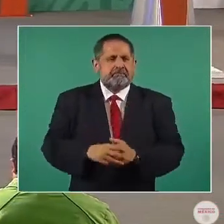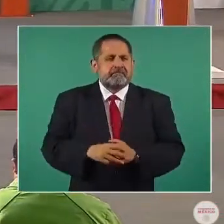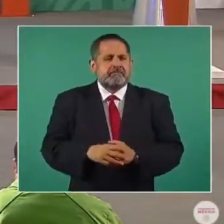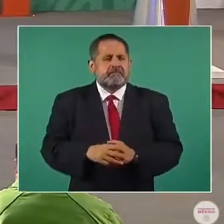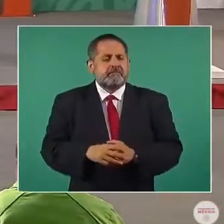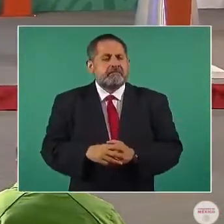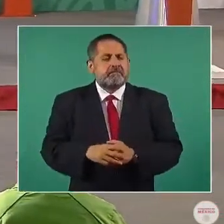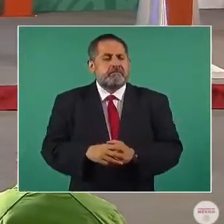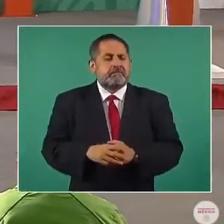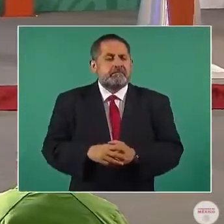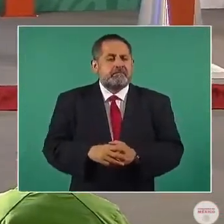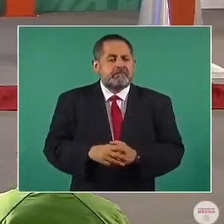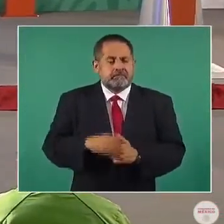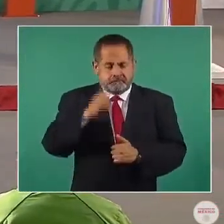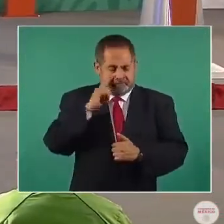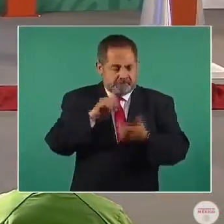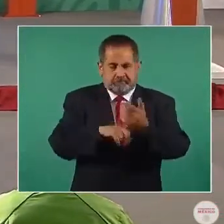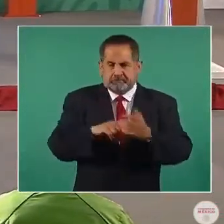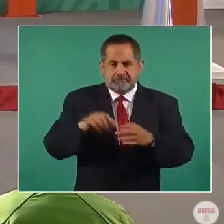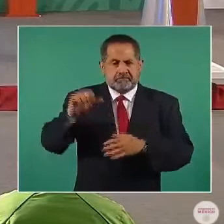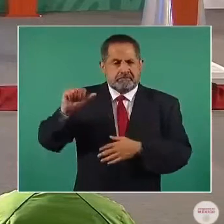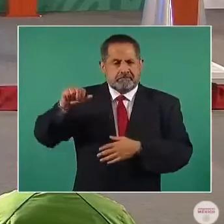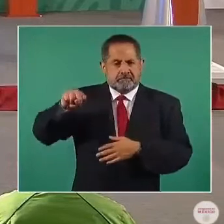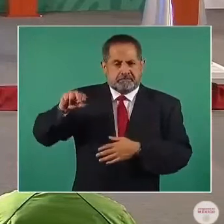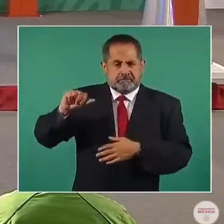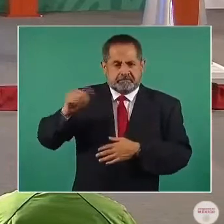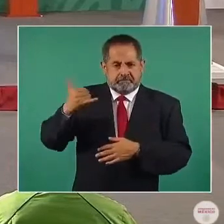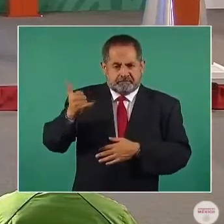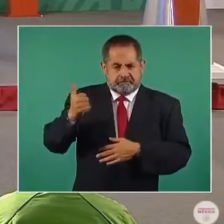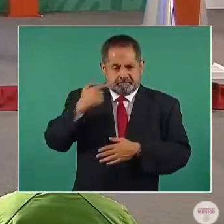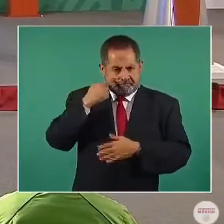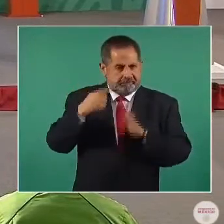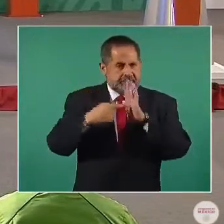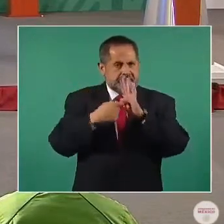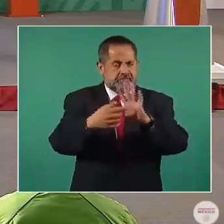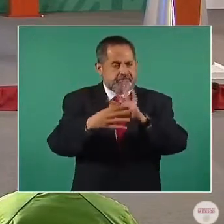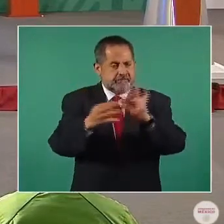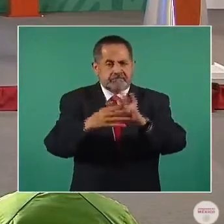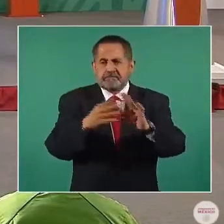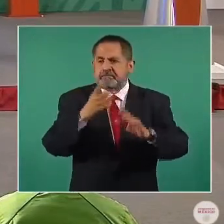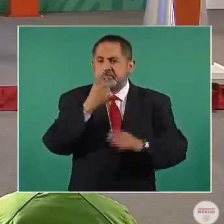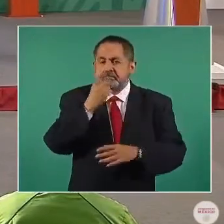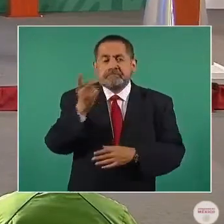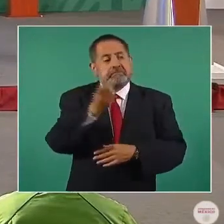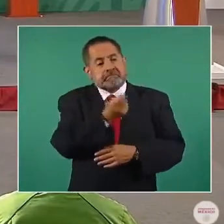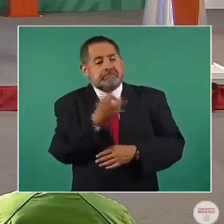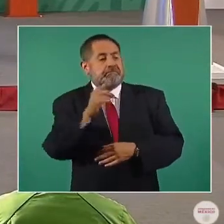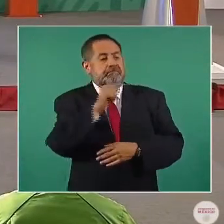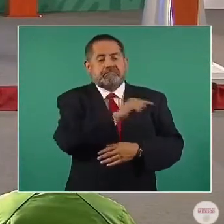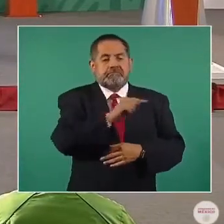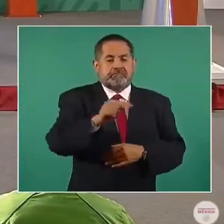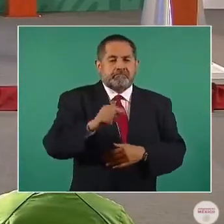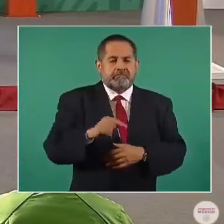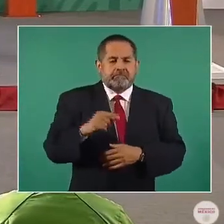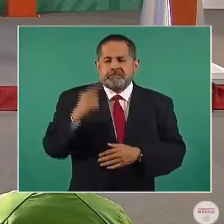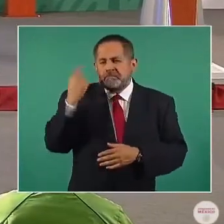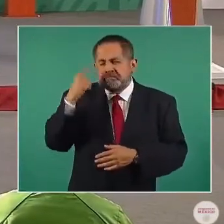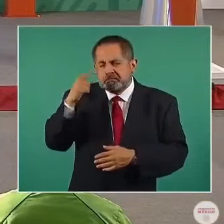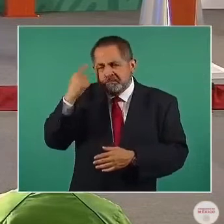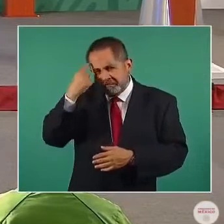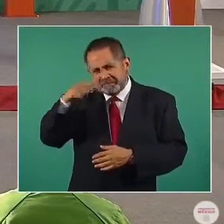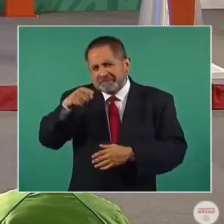vemos lo de Anaya, porque dicen algunos, ¿no? ¿Para qué